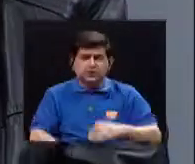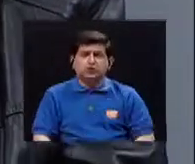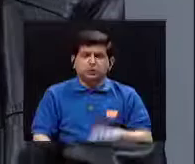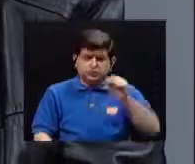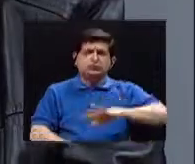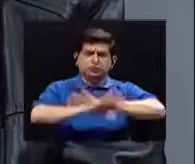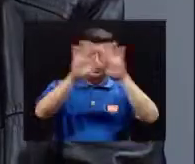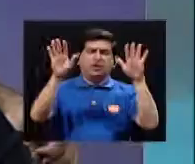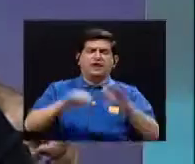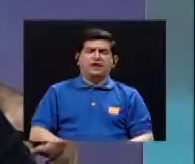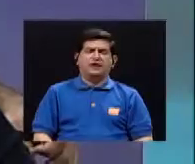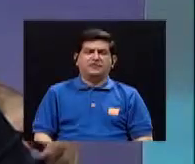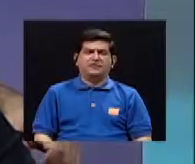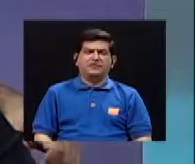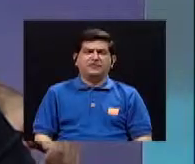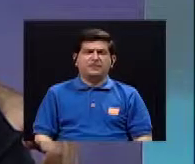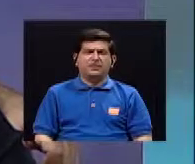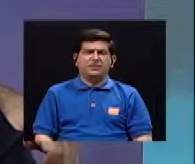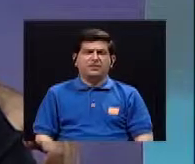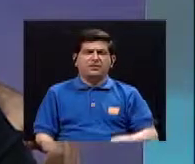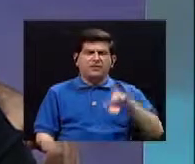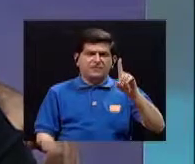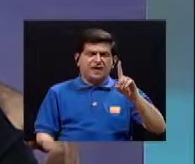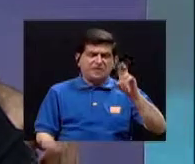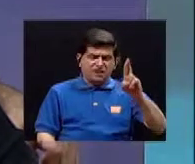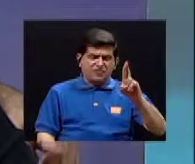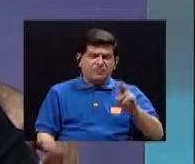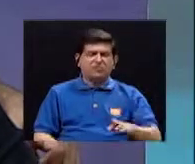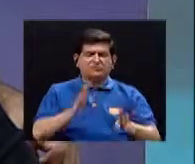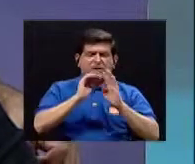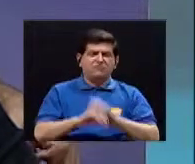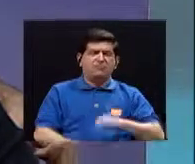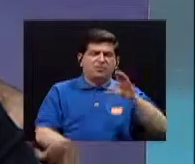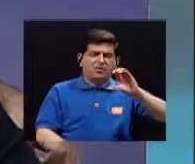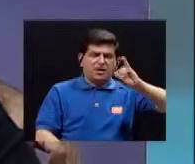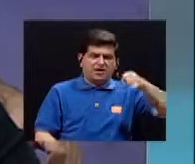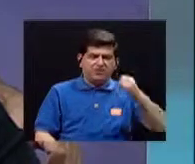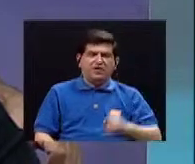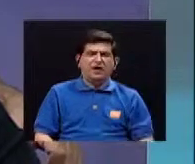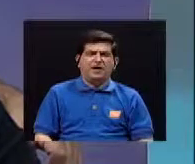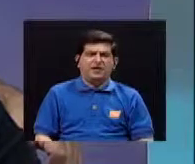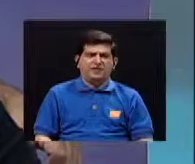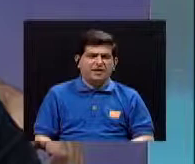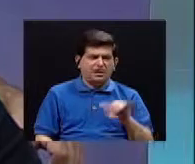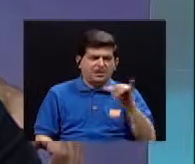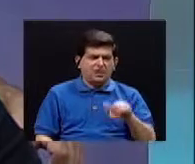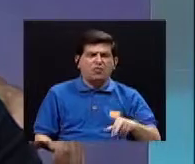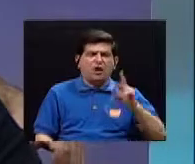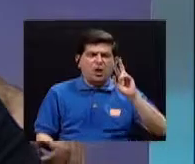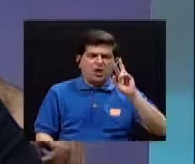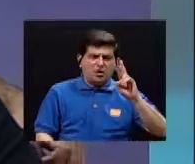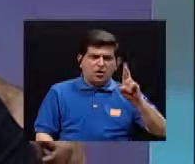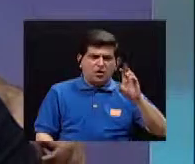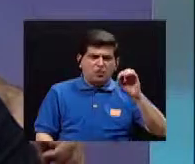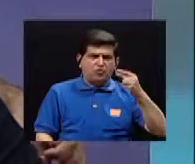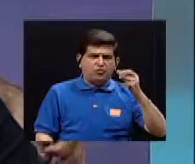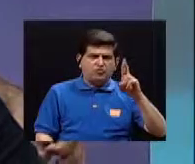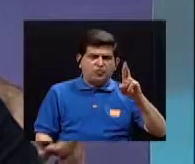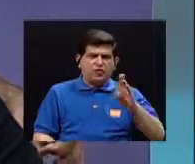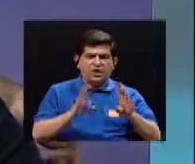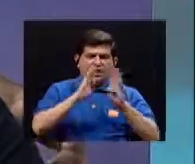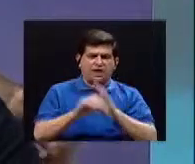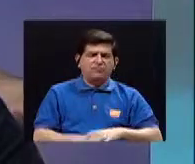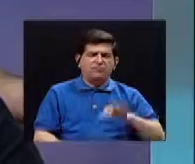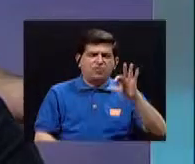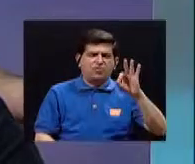proceso sí claro y daniel habló con claudio róger habló con fernando o sea el